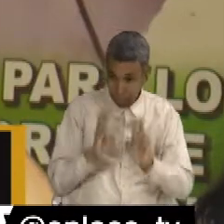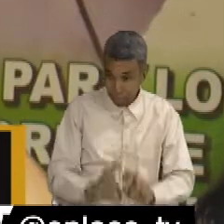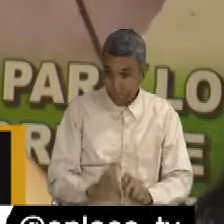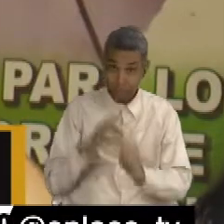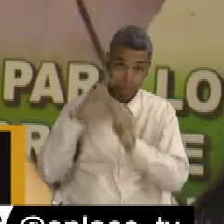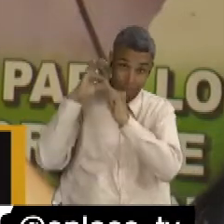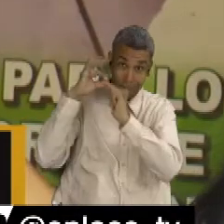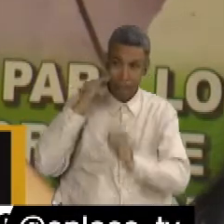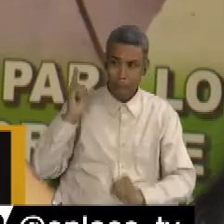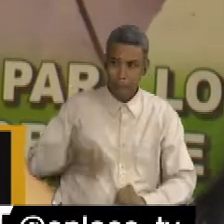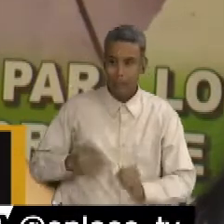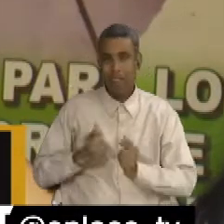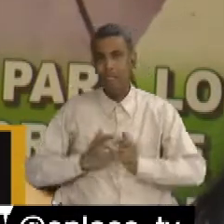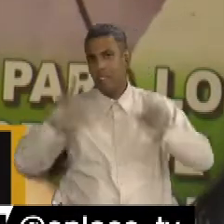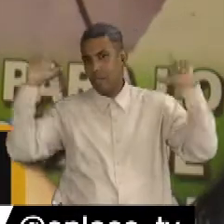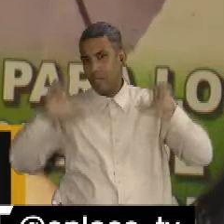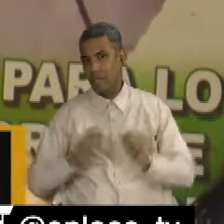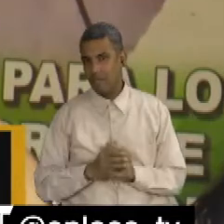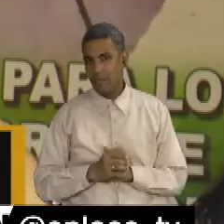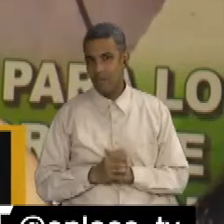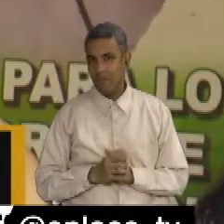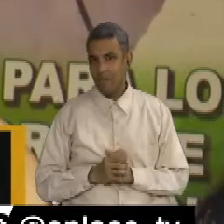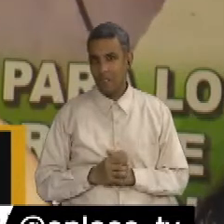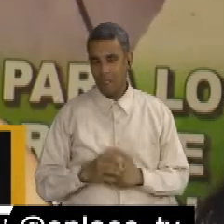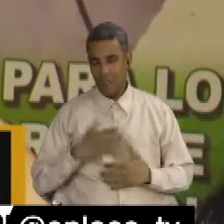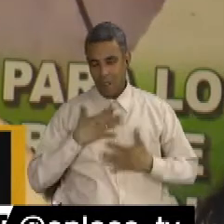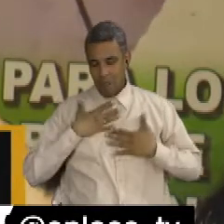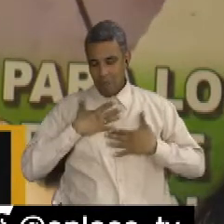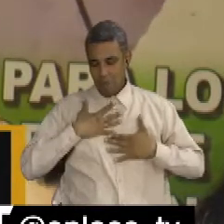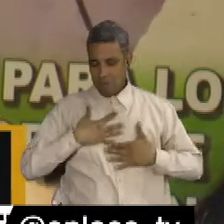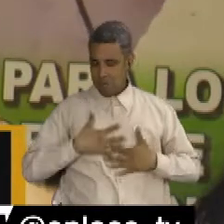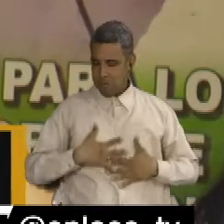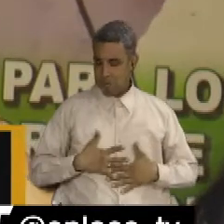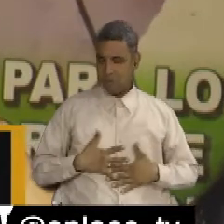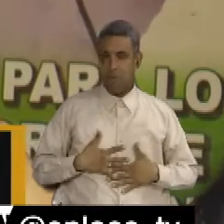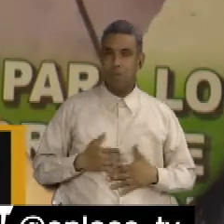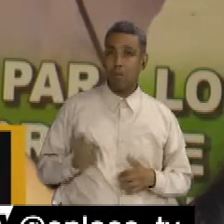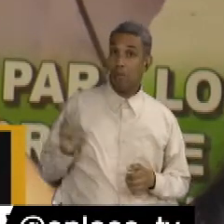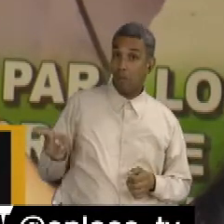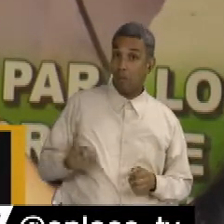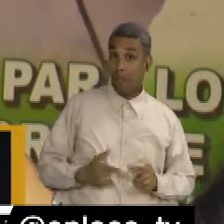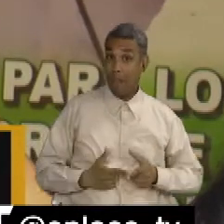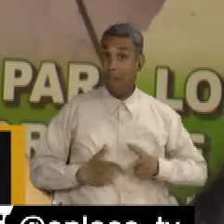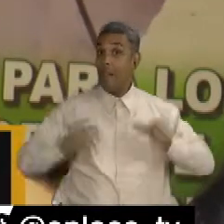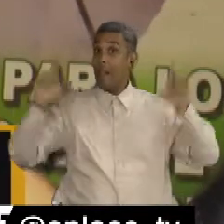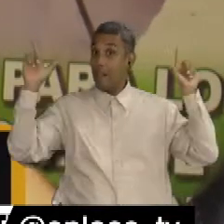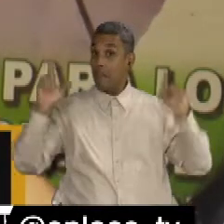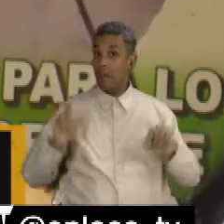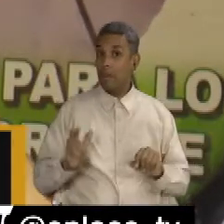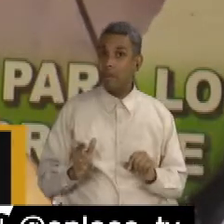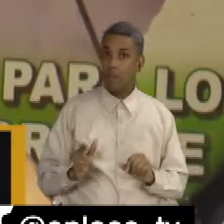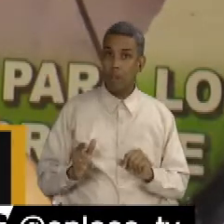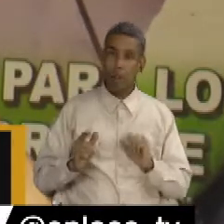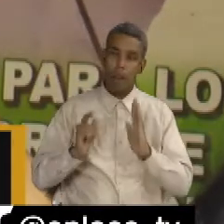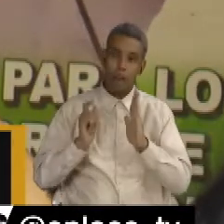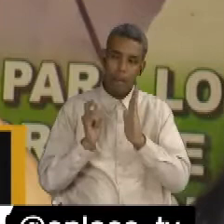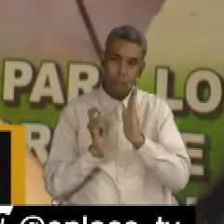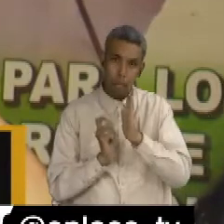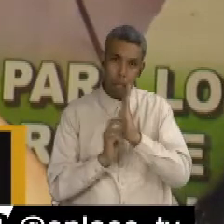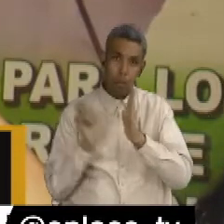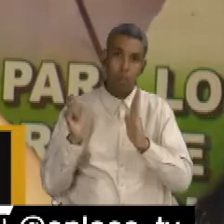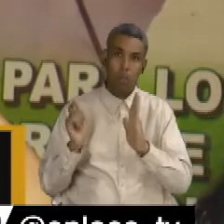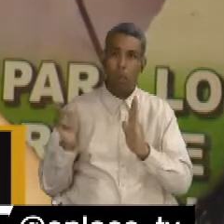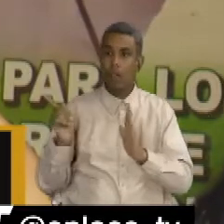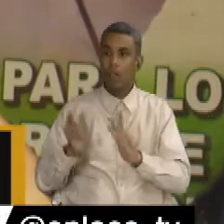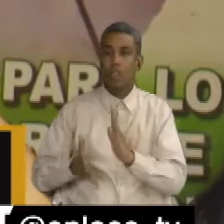nosotros estamos totalmente confiados, la libertad es condicionada, ¿cierto? Condicionada en el sentido pues que no puede salir